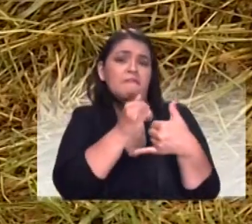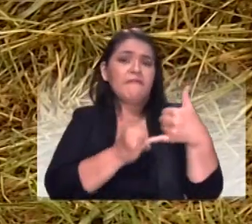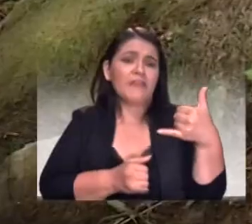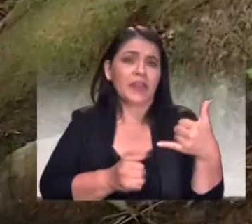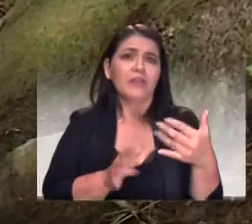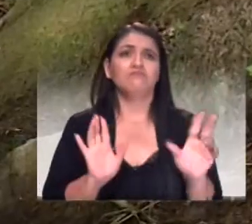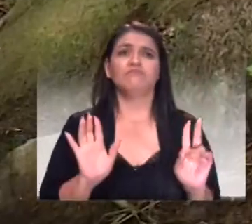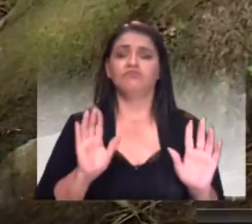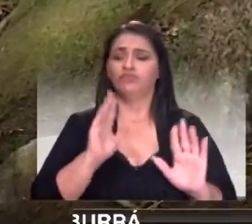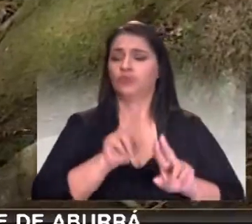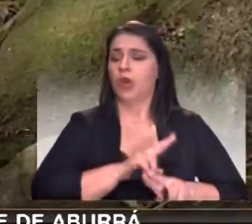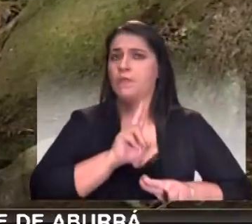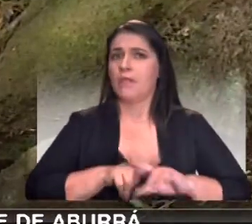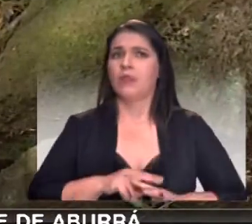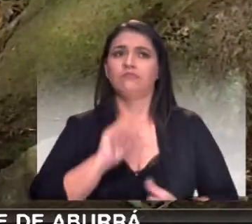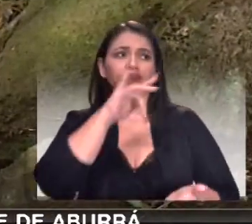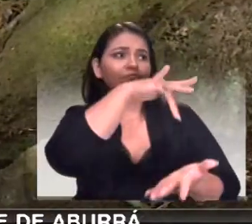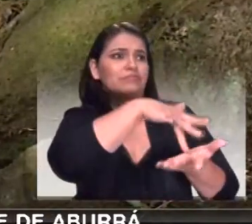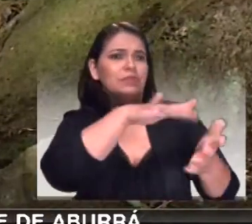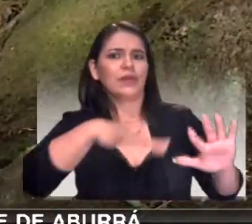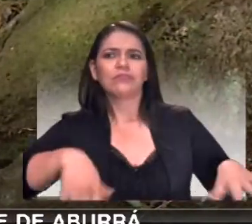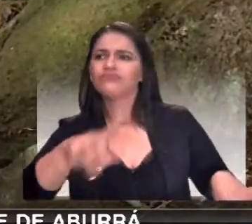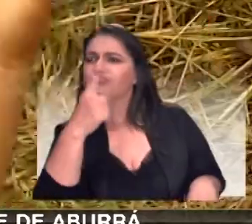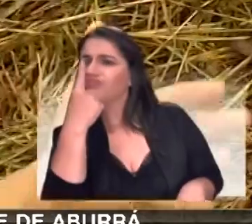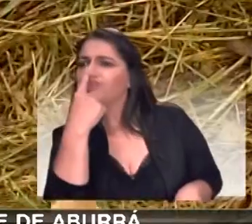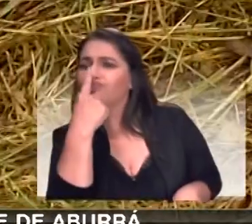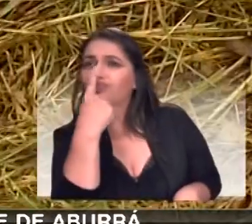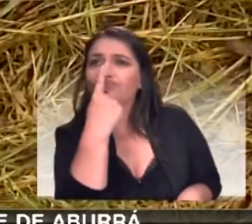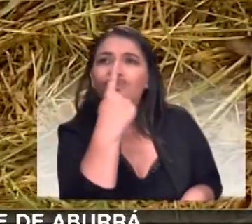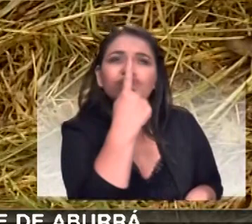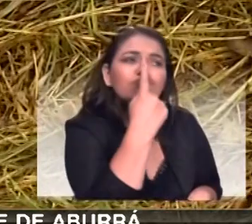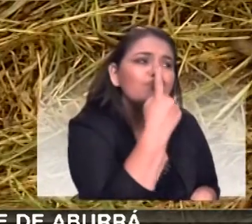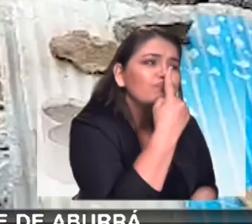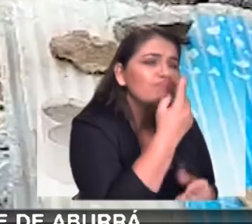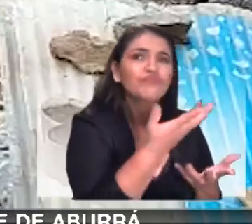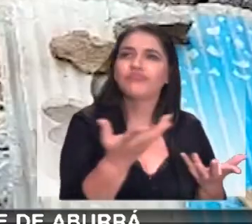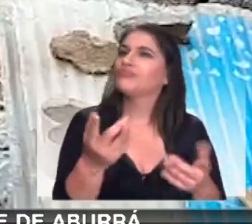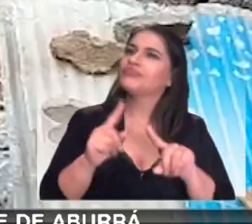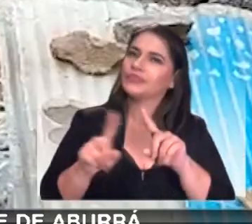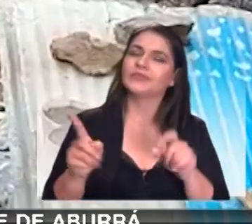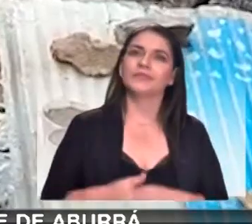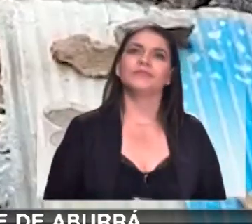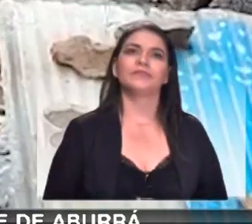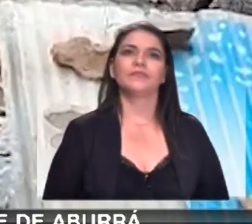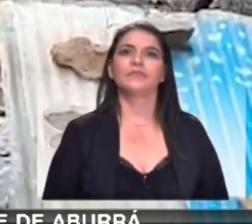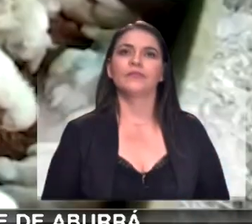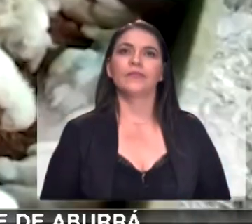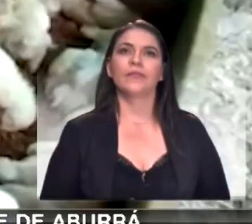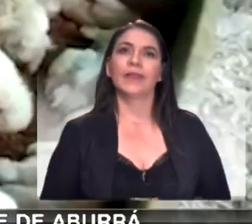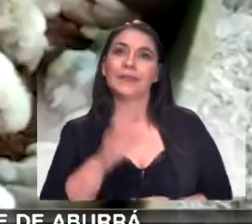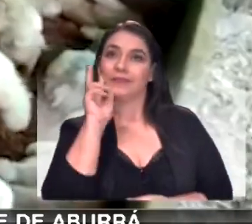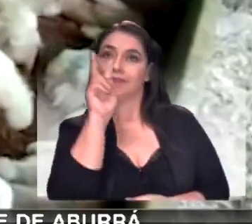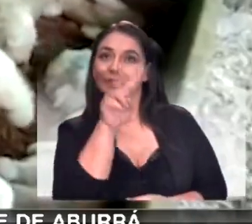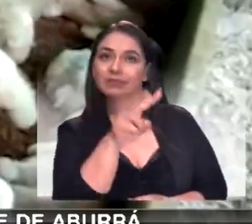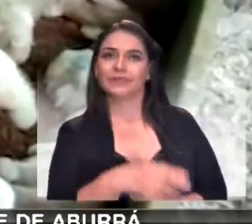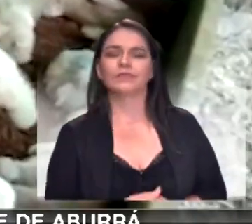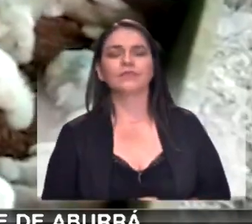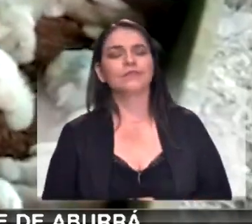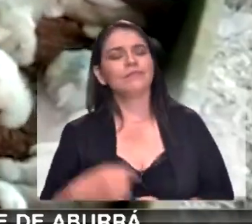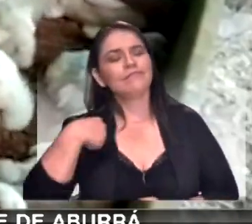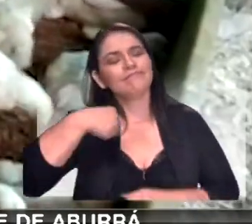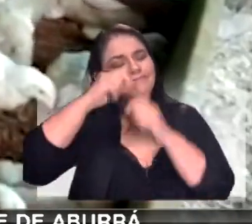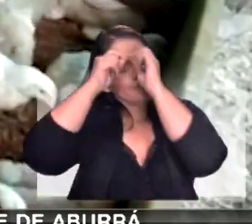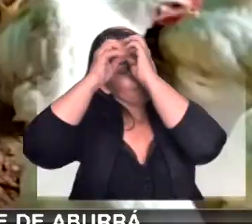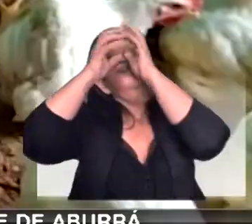libre puede venir y mirar observar algo distinto y a ese trabajo se le sumó un sueño más